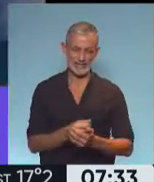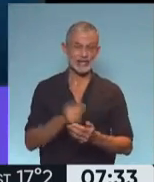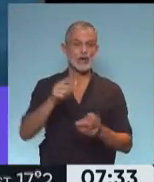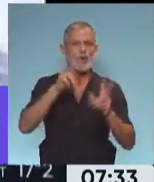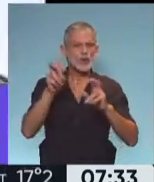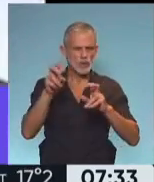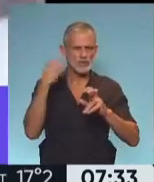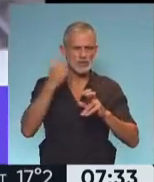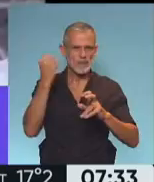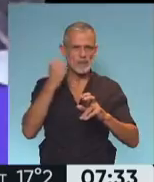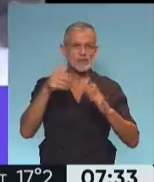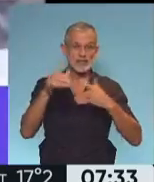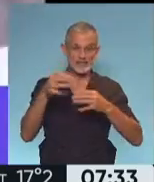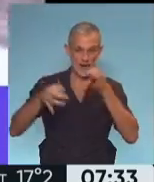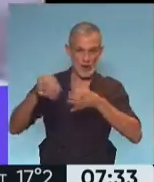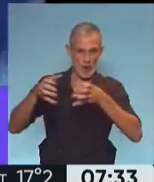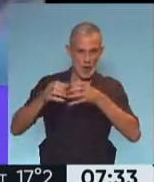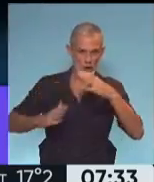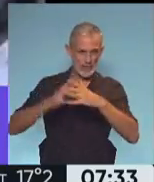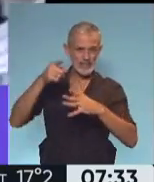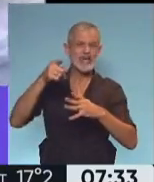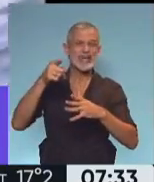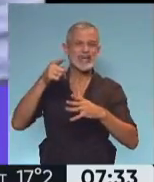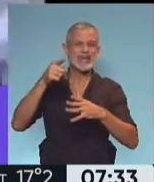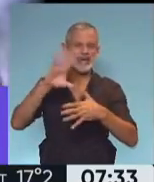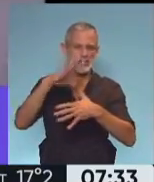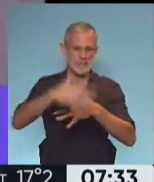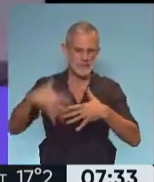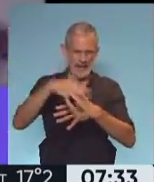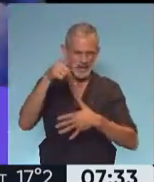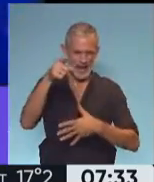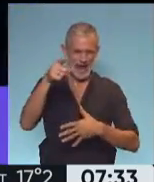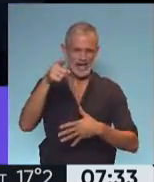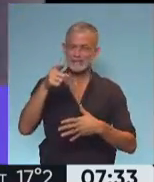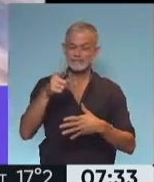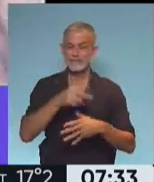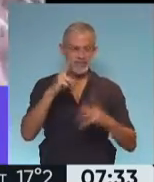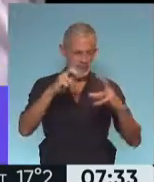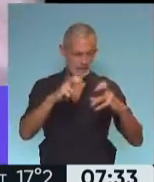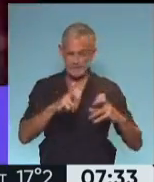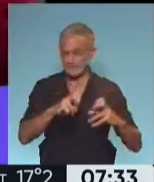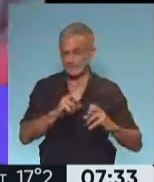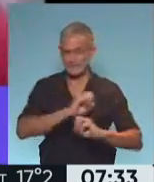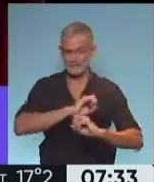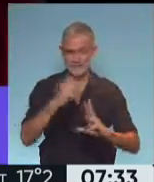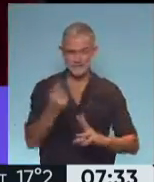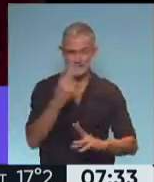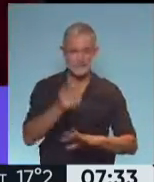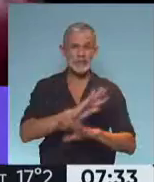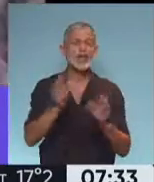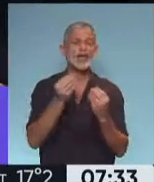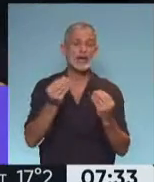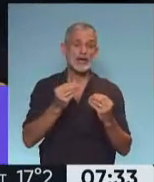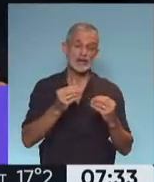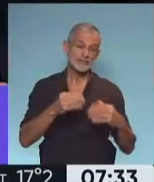cuestión central que va a tener en tratar la corte interamericana es la pésima investigación que hace que hasta el día de hoy la